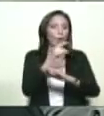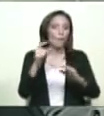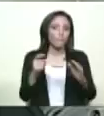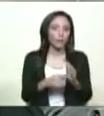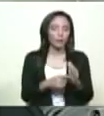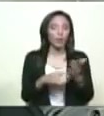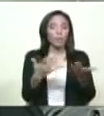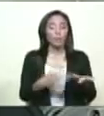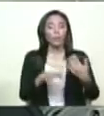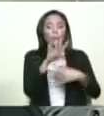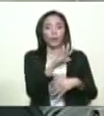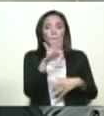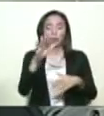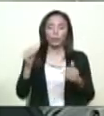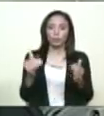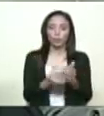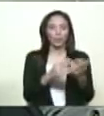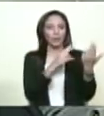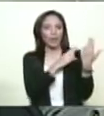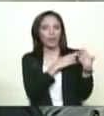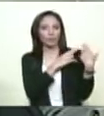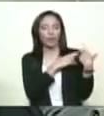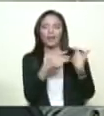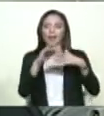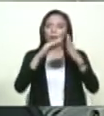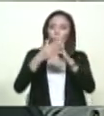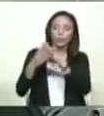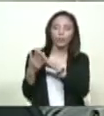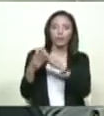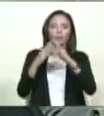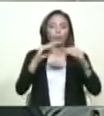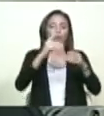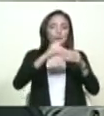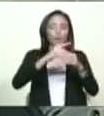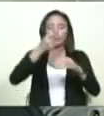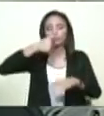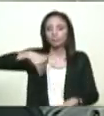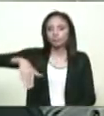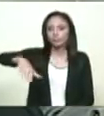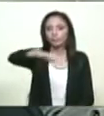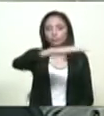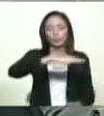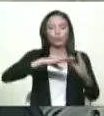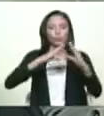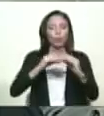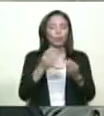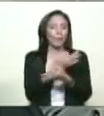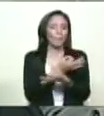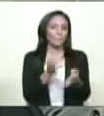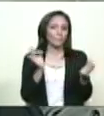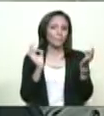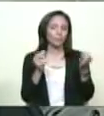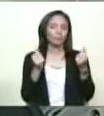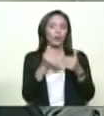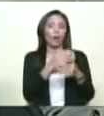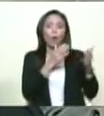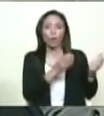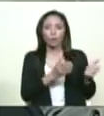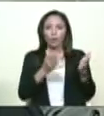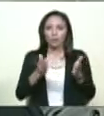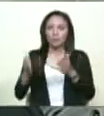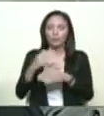44 mil jefe de comunidad registrado en todo el país en una extraordinaria la organización